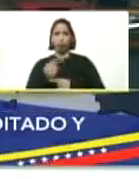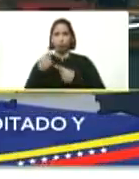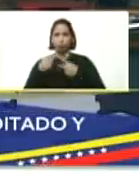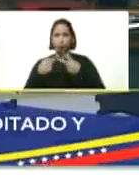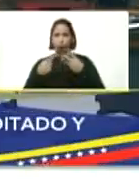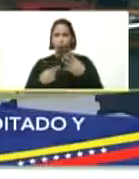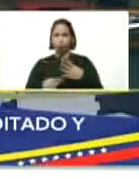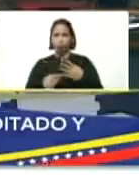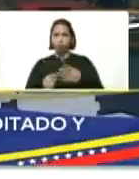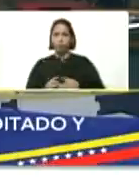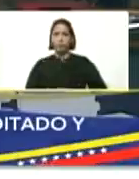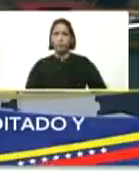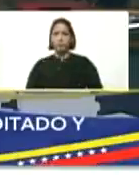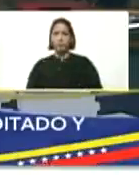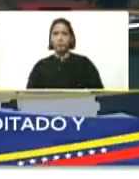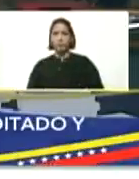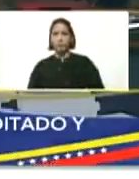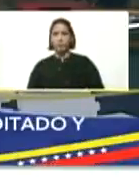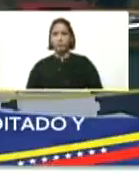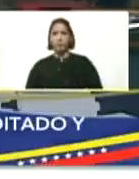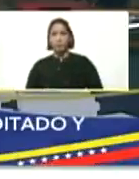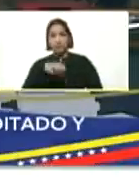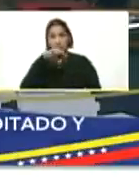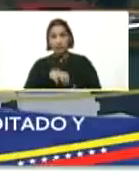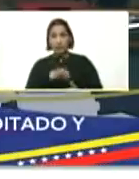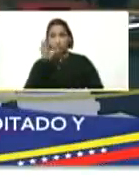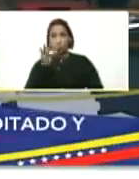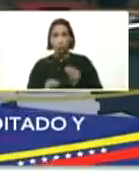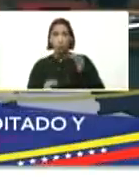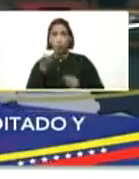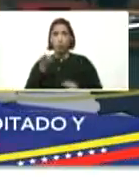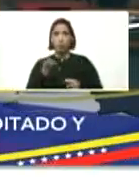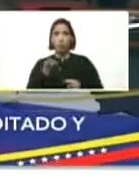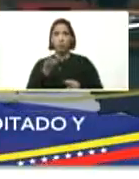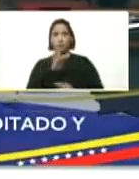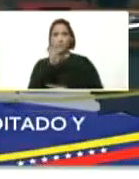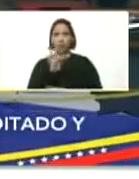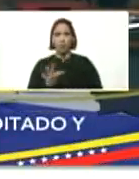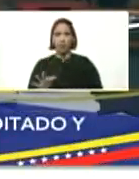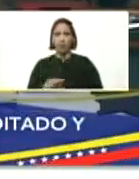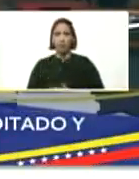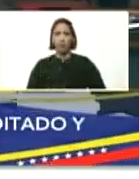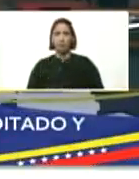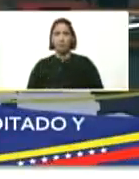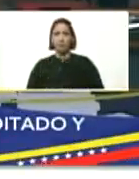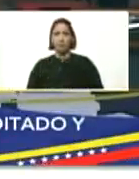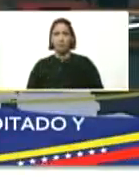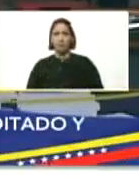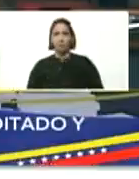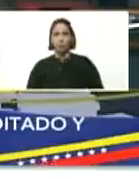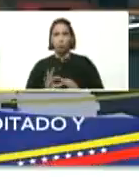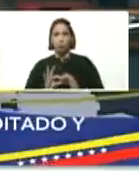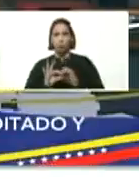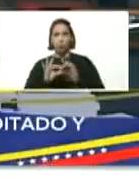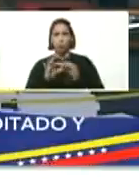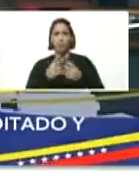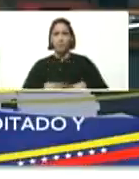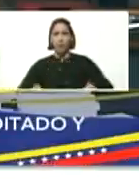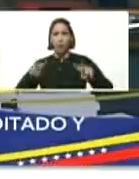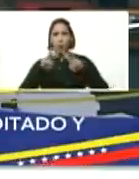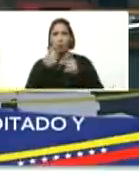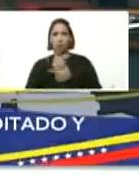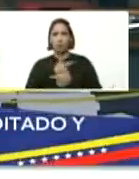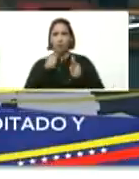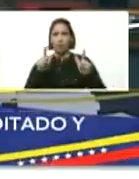multiétnica y pluricultural, en un estado de justicia federal y descentralizado que consolide los valores de la